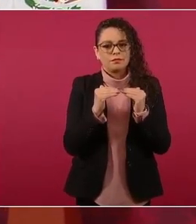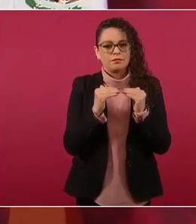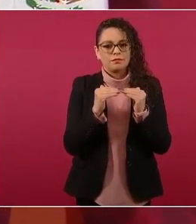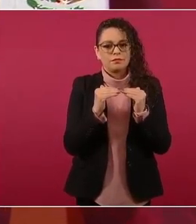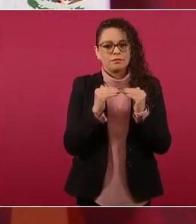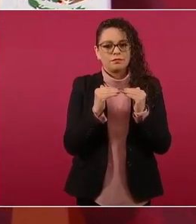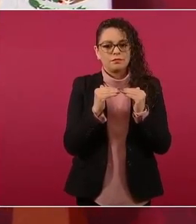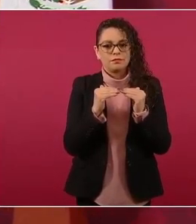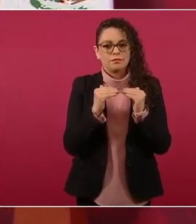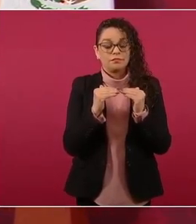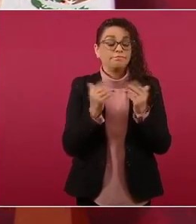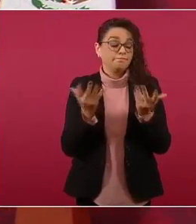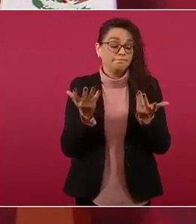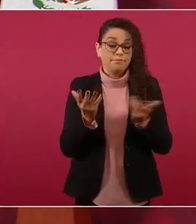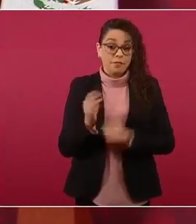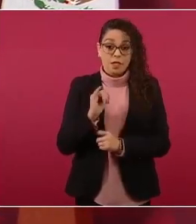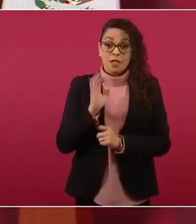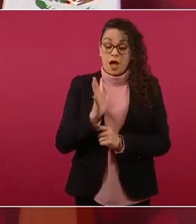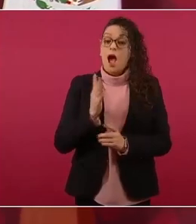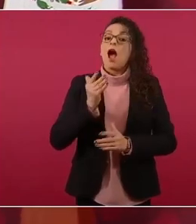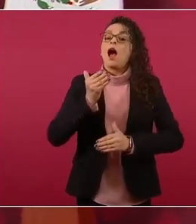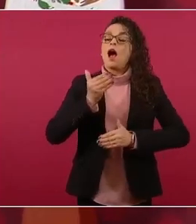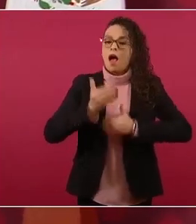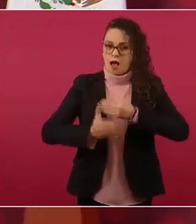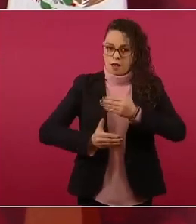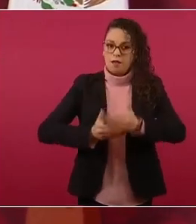Ya se está avanzando, por ejemplo,